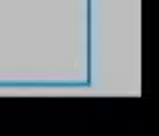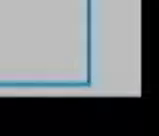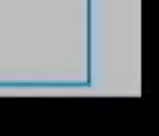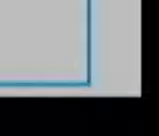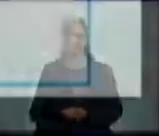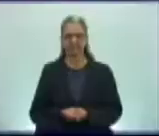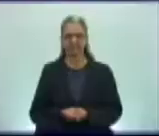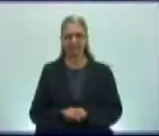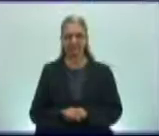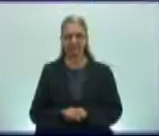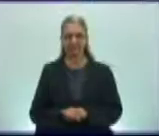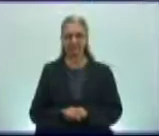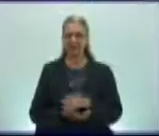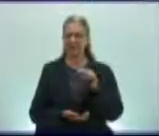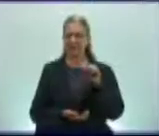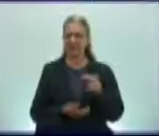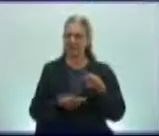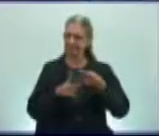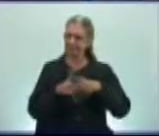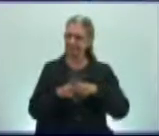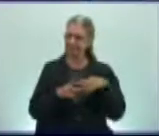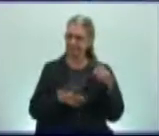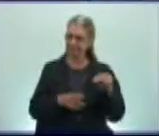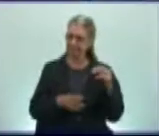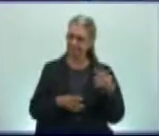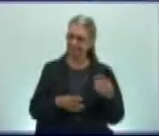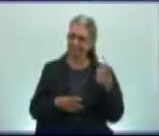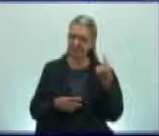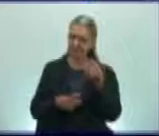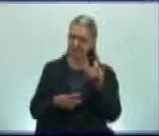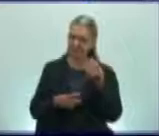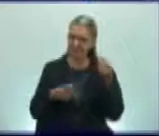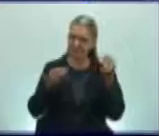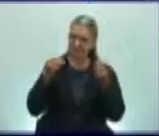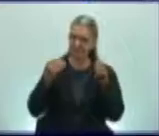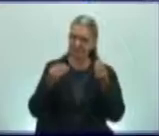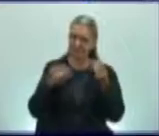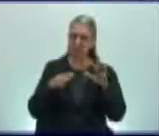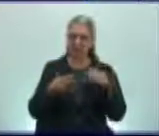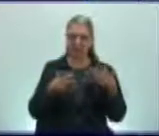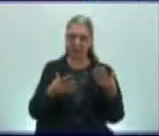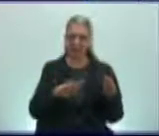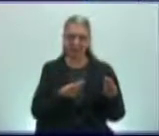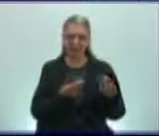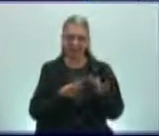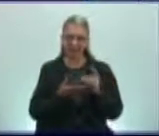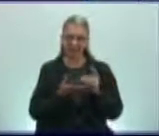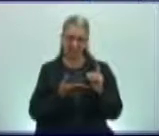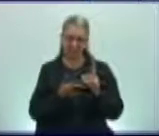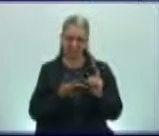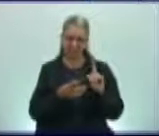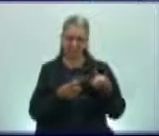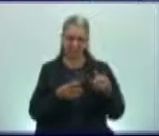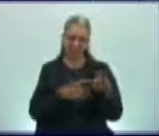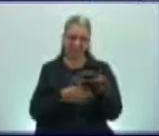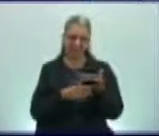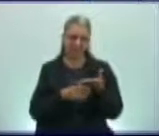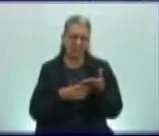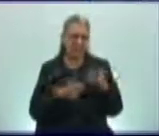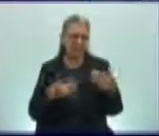Vamos a resolver el ejercicio. Vamos a ir analizando qué nos dan y qué nos piden. En este